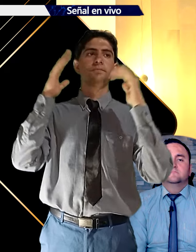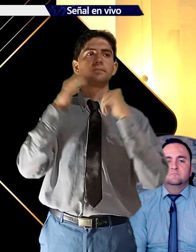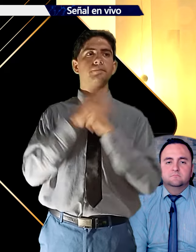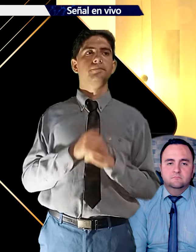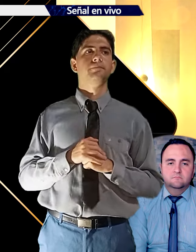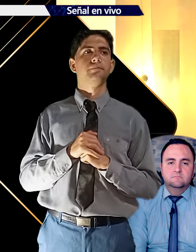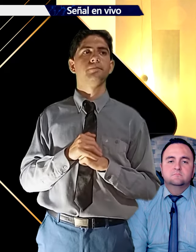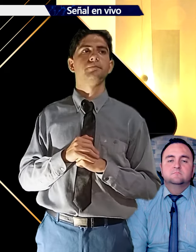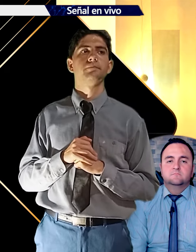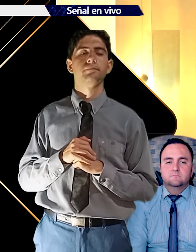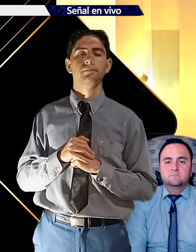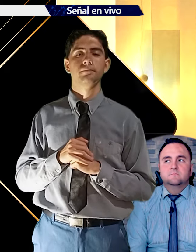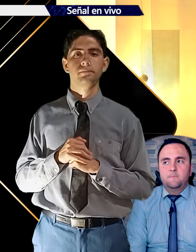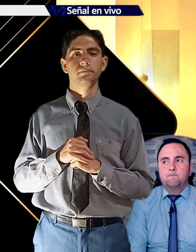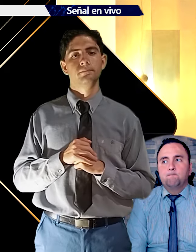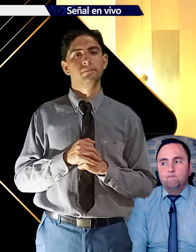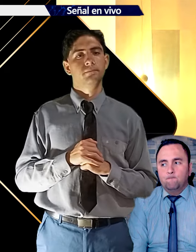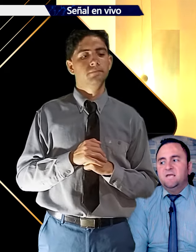Levanta tus manos.